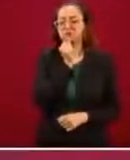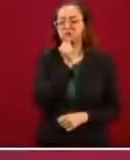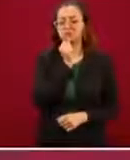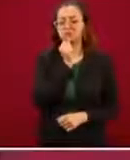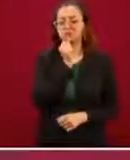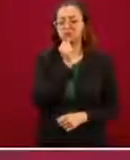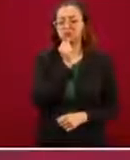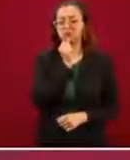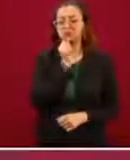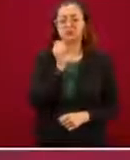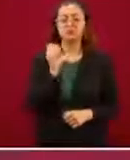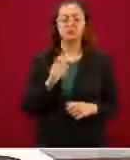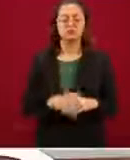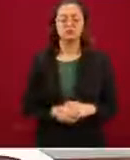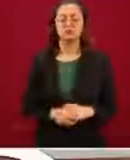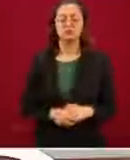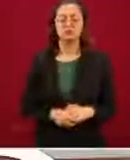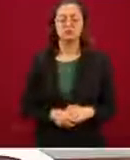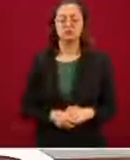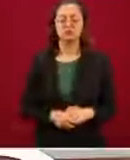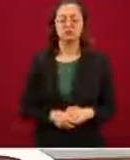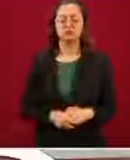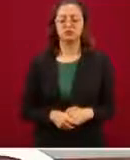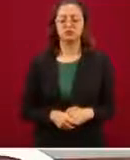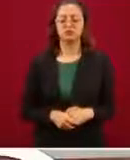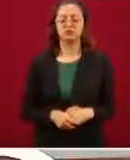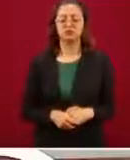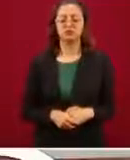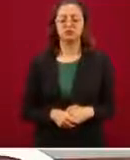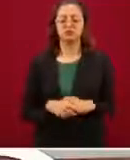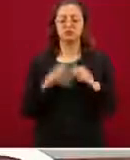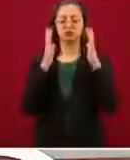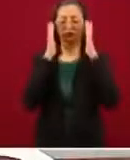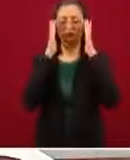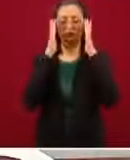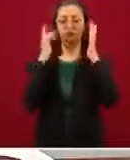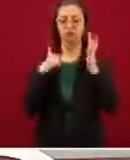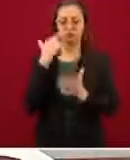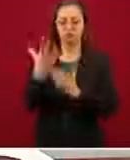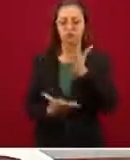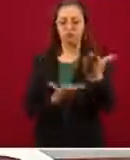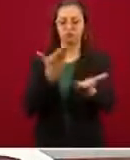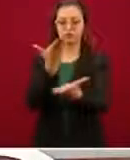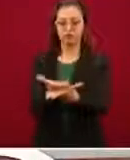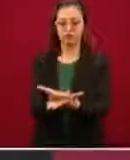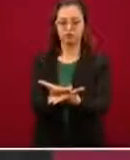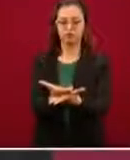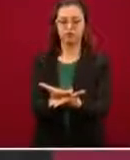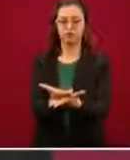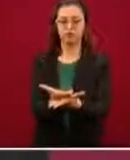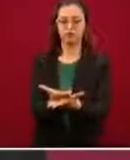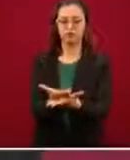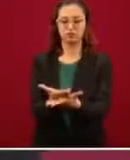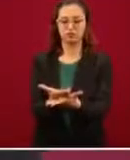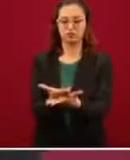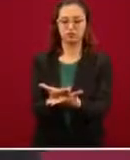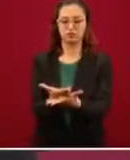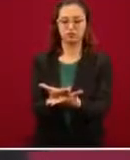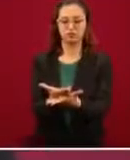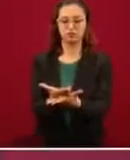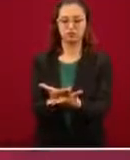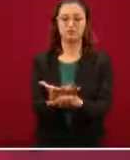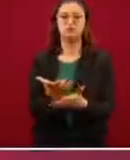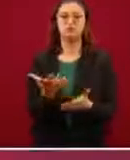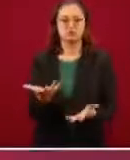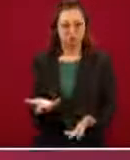me explicaban después de que hice esa propuesta de que ya hay